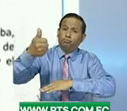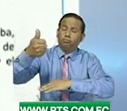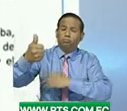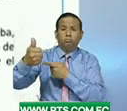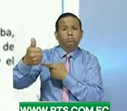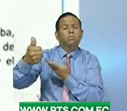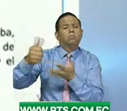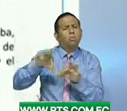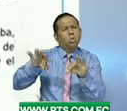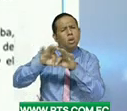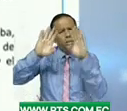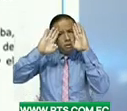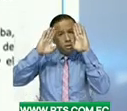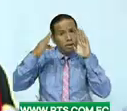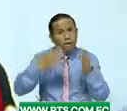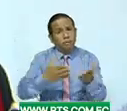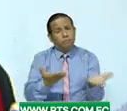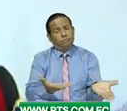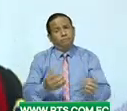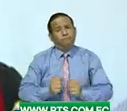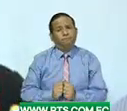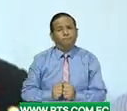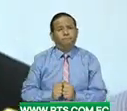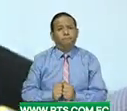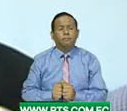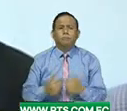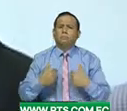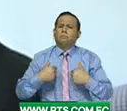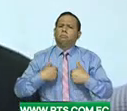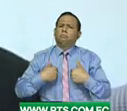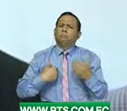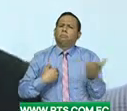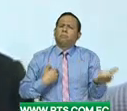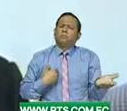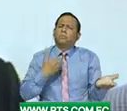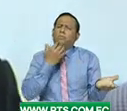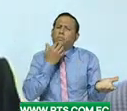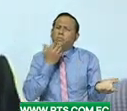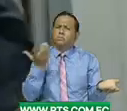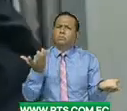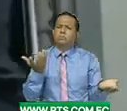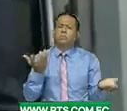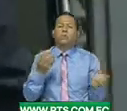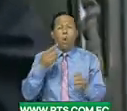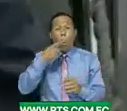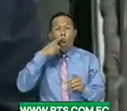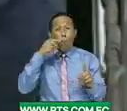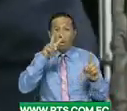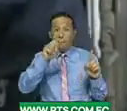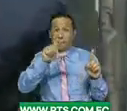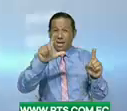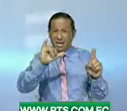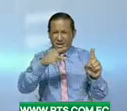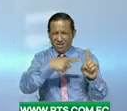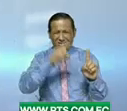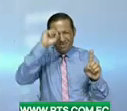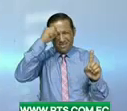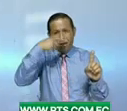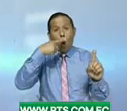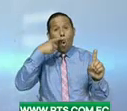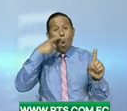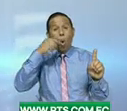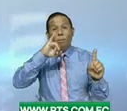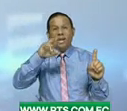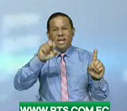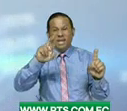tomen cartas sobre el asunto. Pero si mi cliente está declarado prófugo. Vallejo fue abogado de alias Gerald y candidato